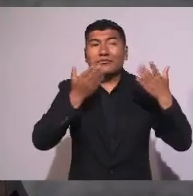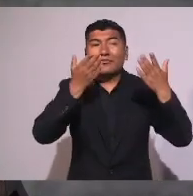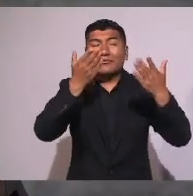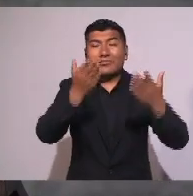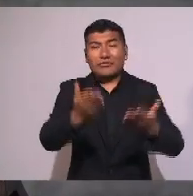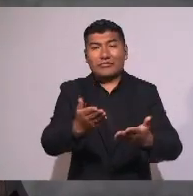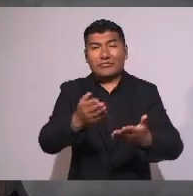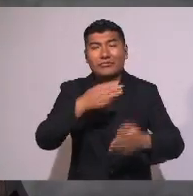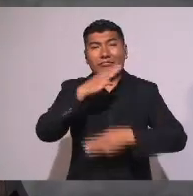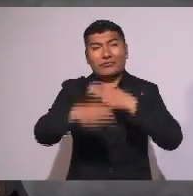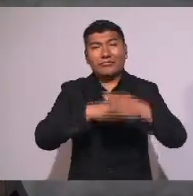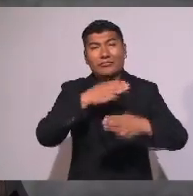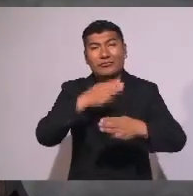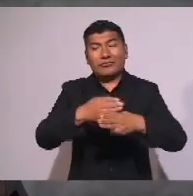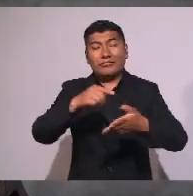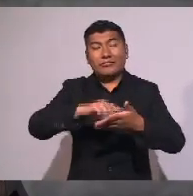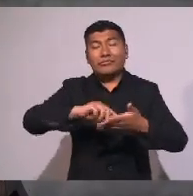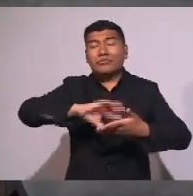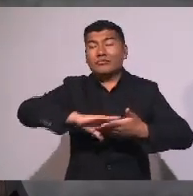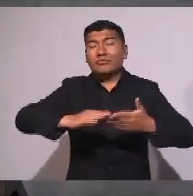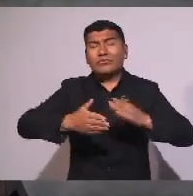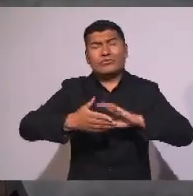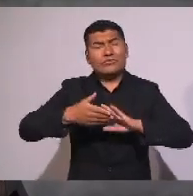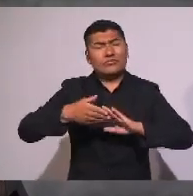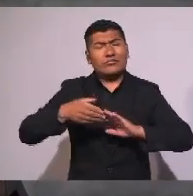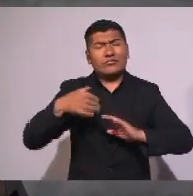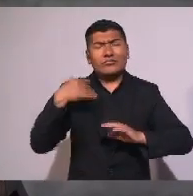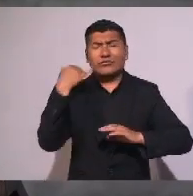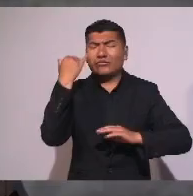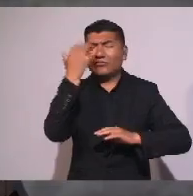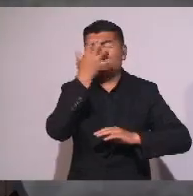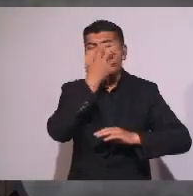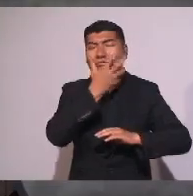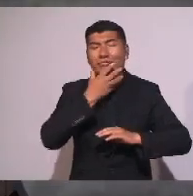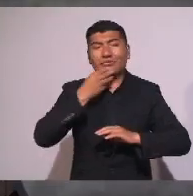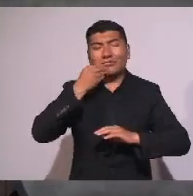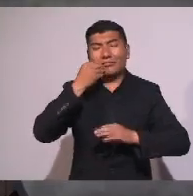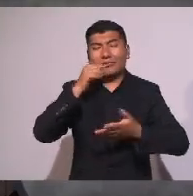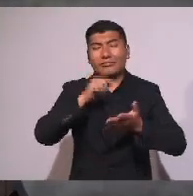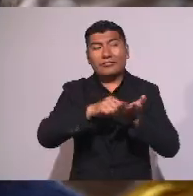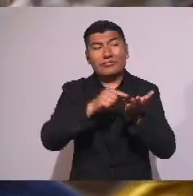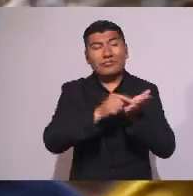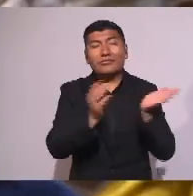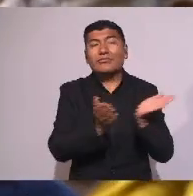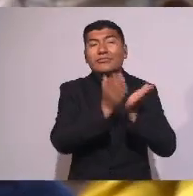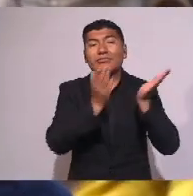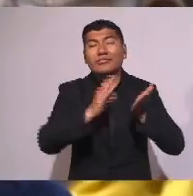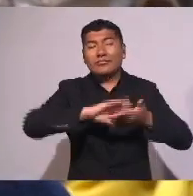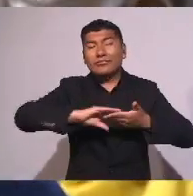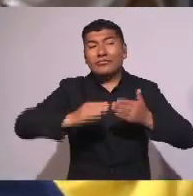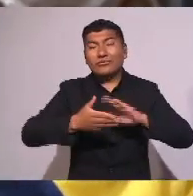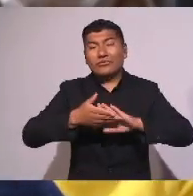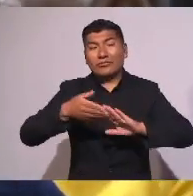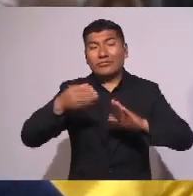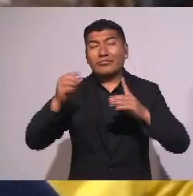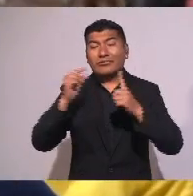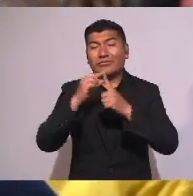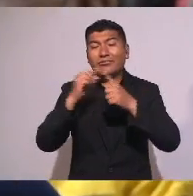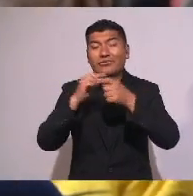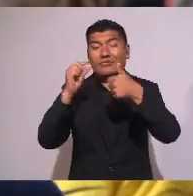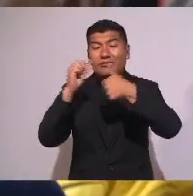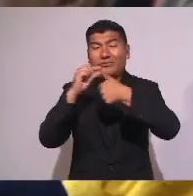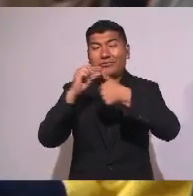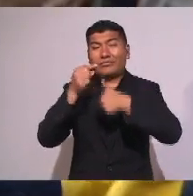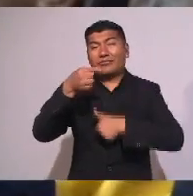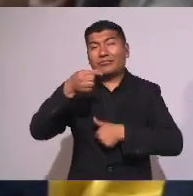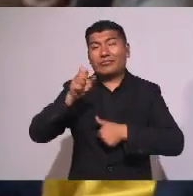tierra. Ese relato tan lindo, así figurado, esa alegoría que nos cuenta el Génesis, de cómo ha sido